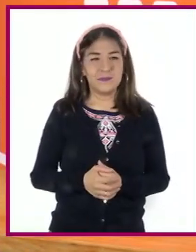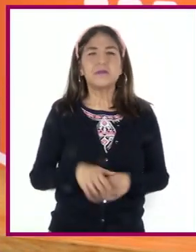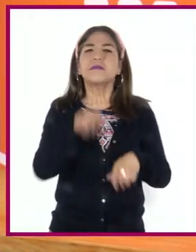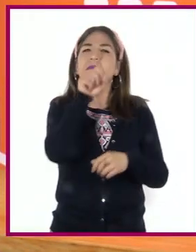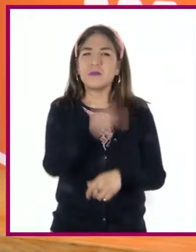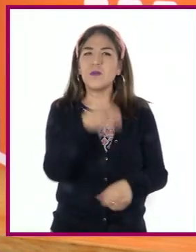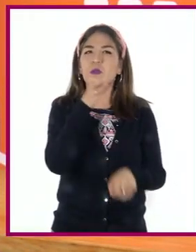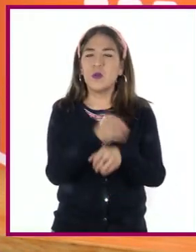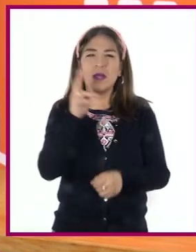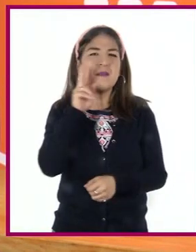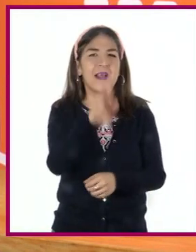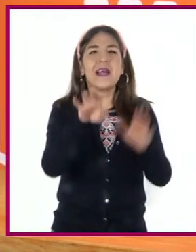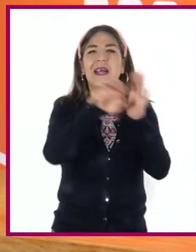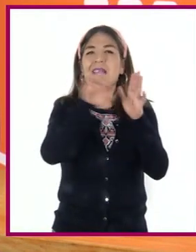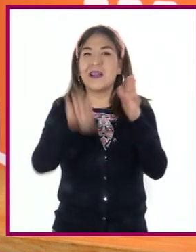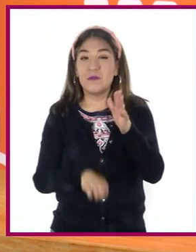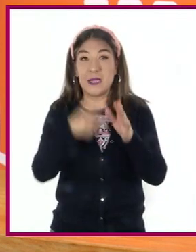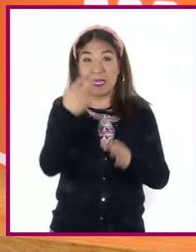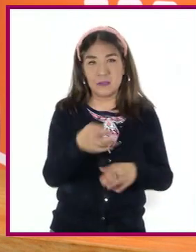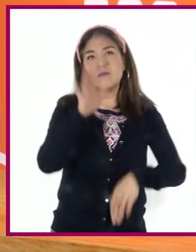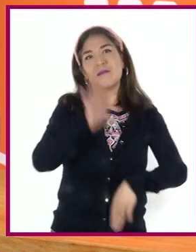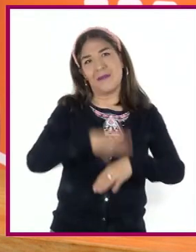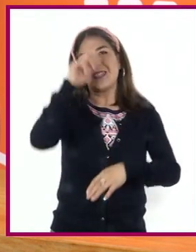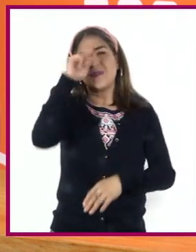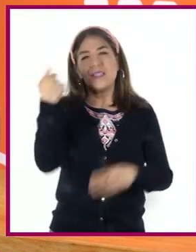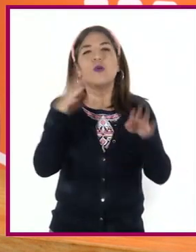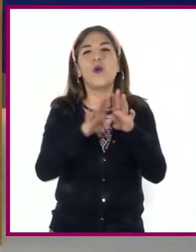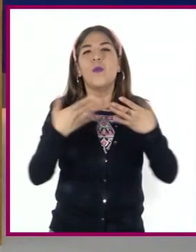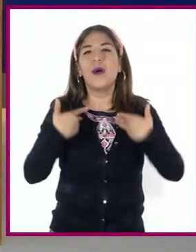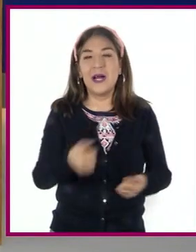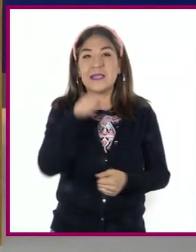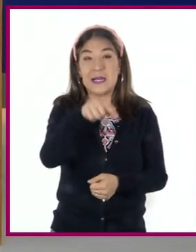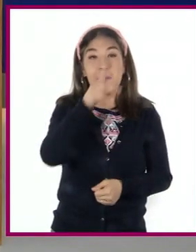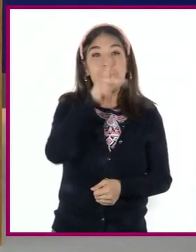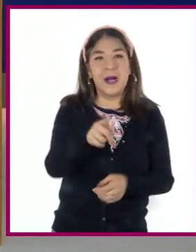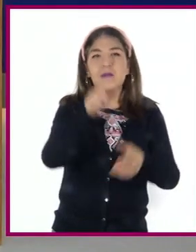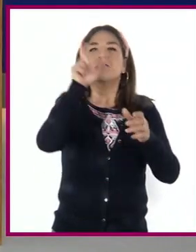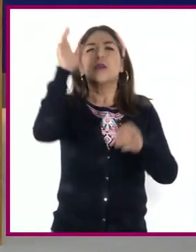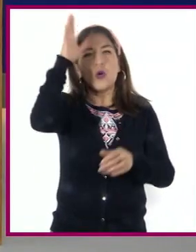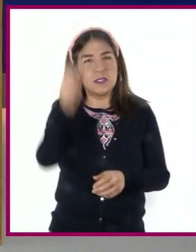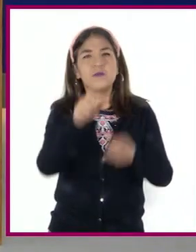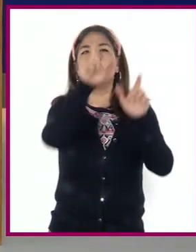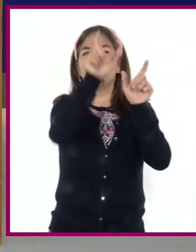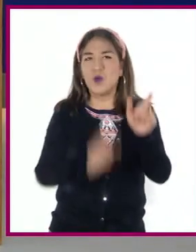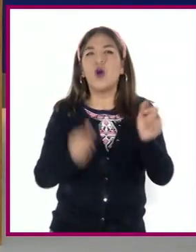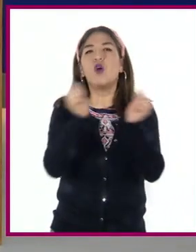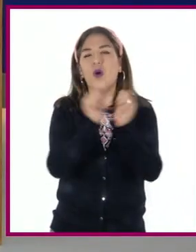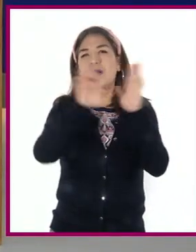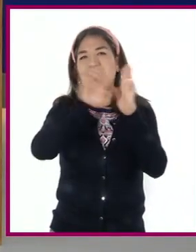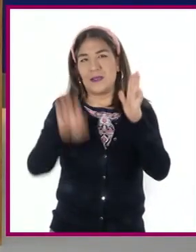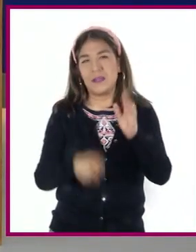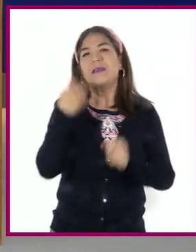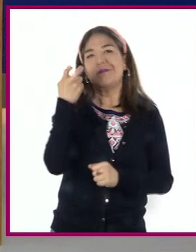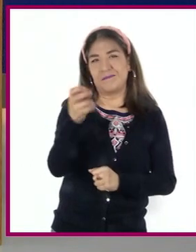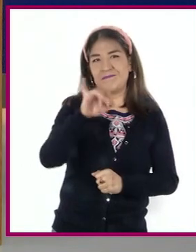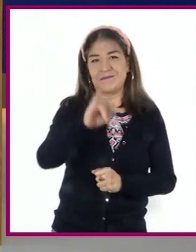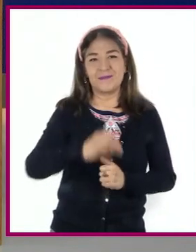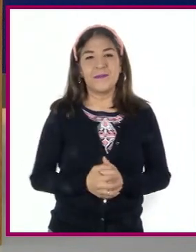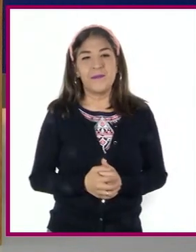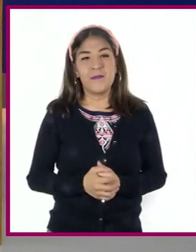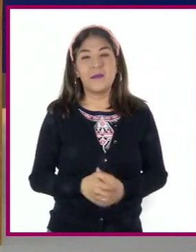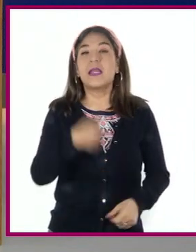forma literaria? Ahora que lo menciona, profesor, cuando leo poemas hay algunas frases que me cuesta comprender, pues